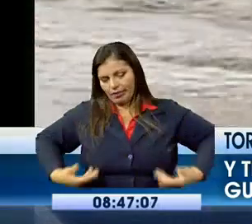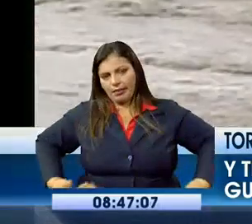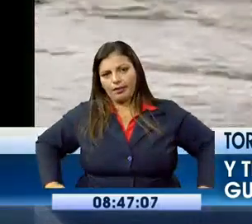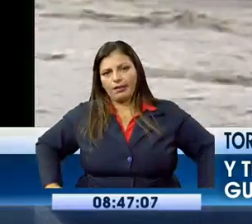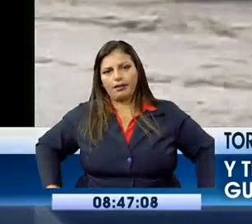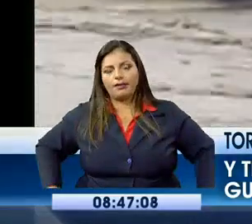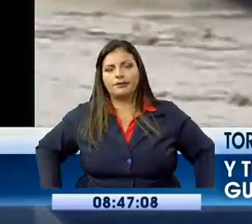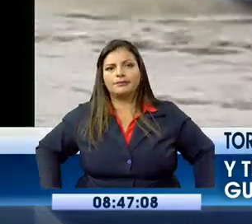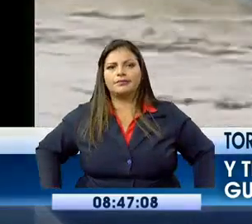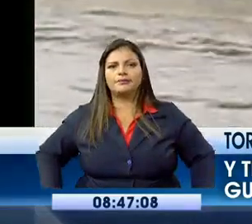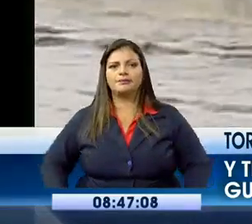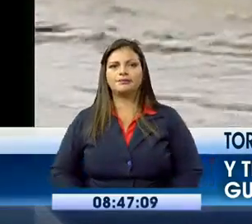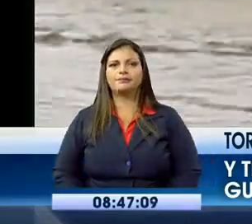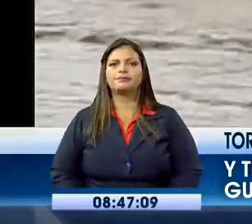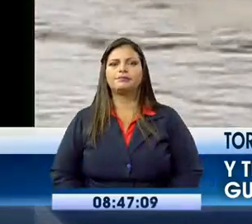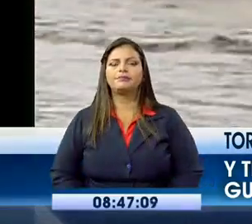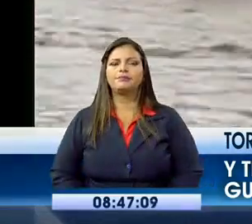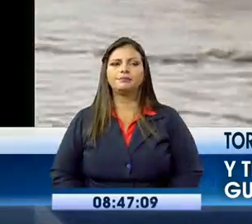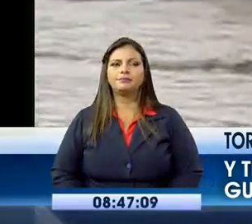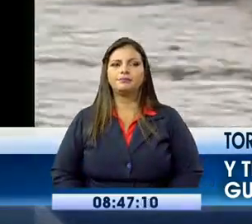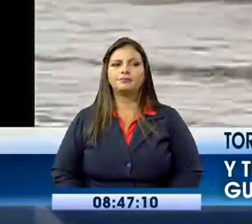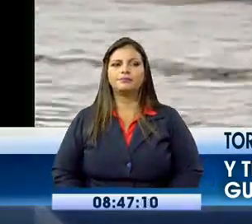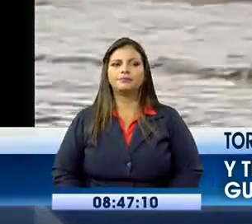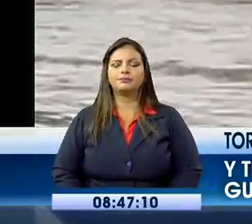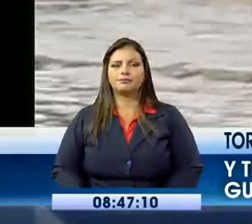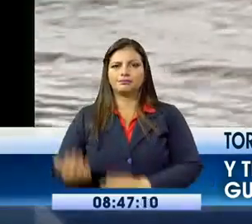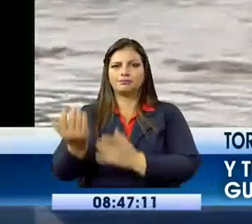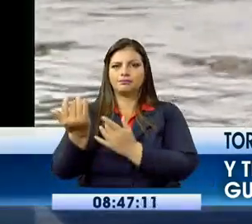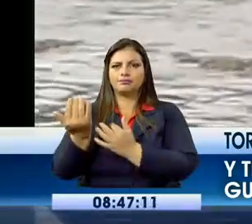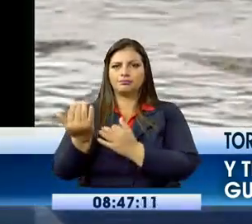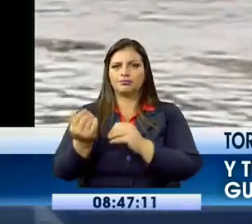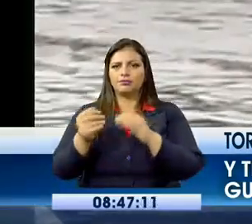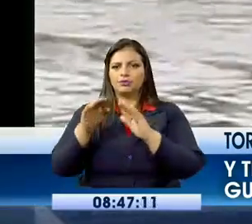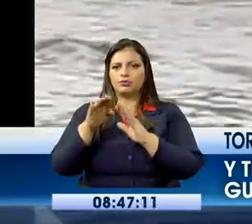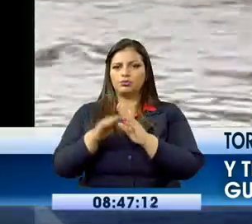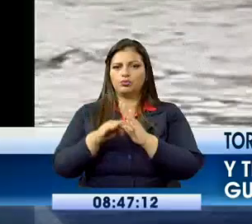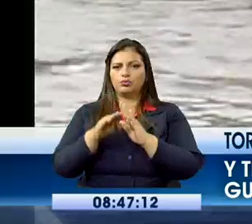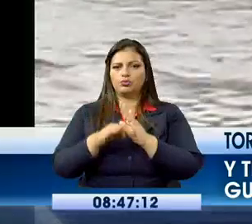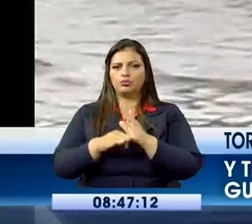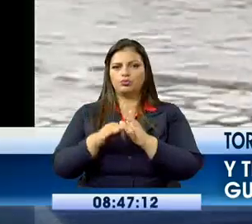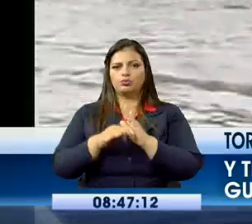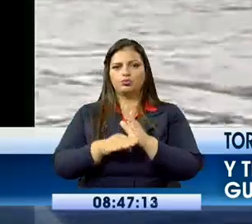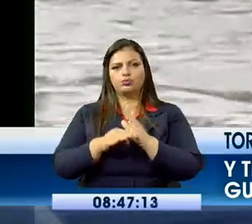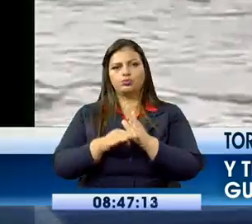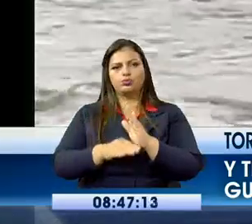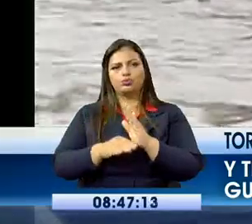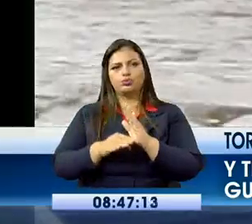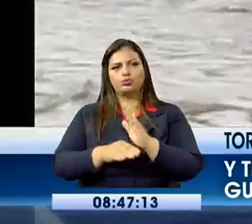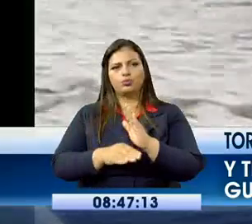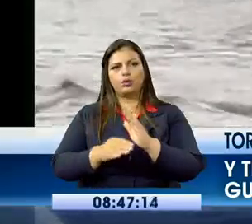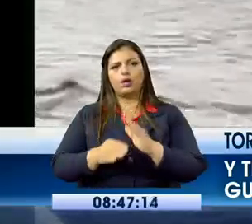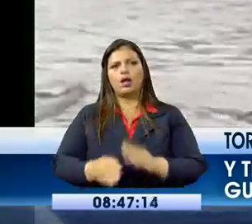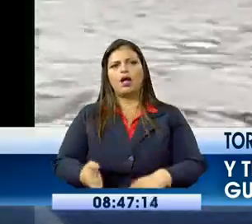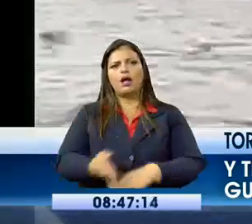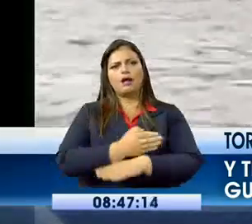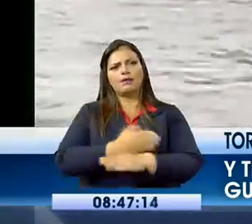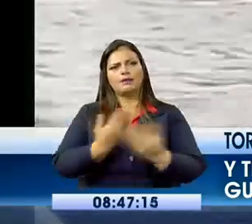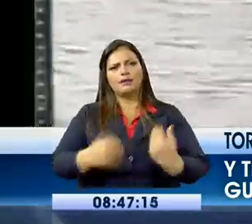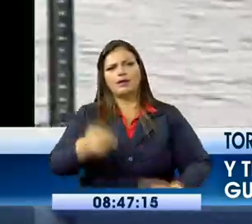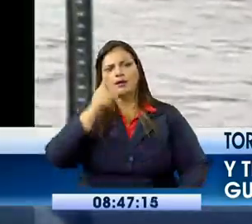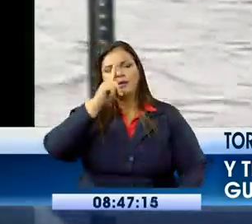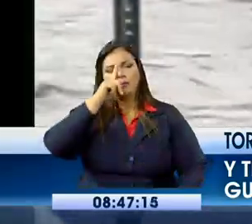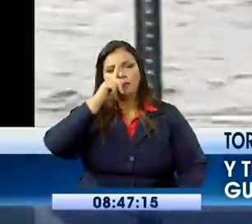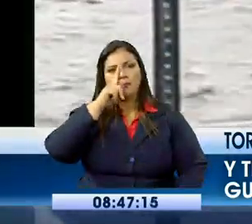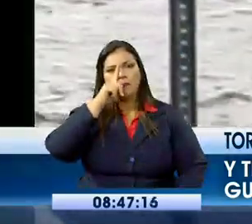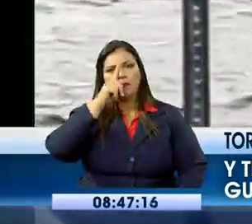Esto todavía va a tomar siquiera unas 2 horas más. Se está, personal de Puerto Limpio trató de hacer la limpieza de los sumideros. No ha sido del todo posible